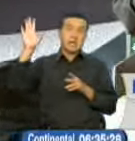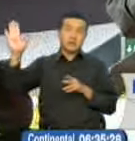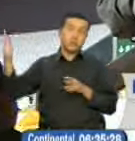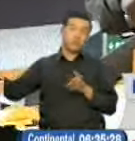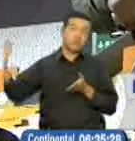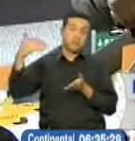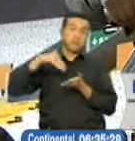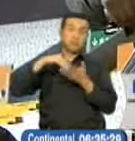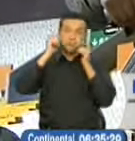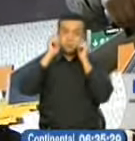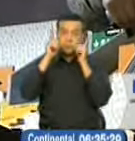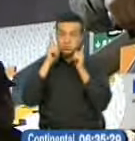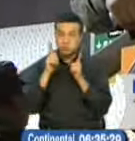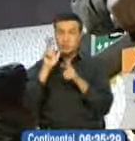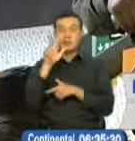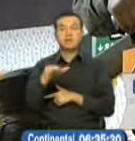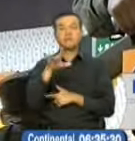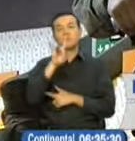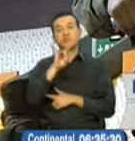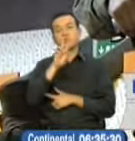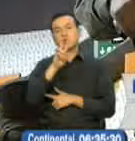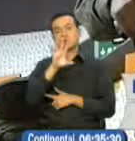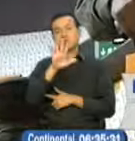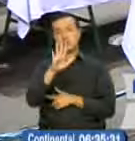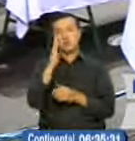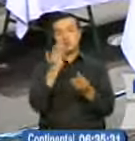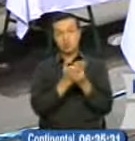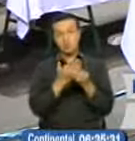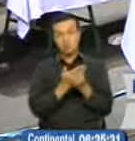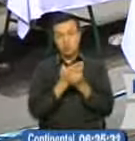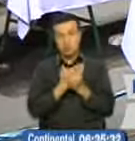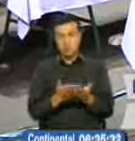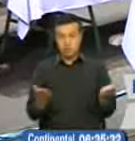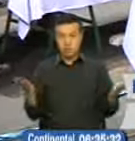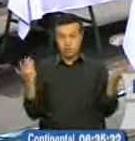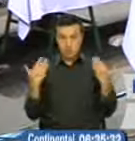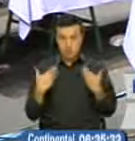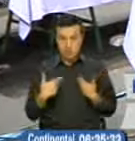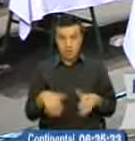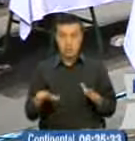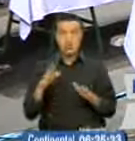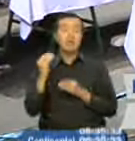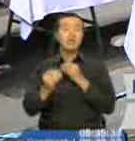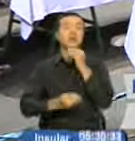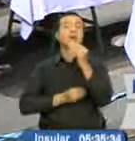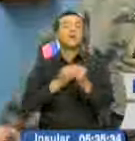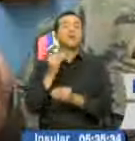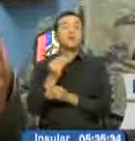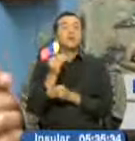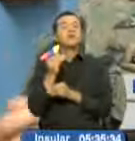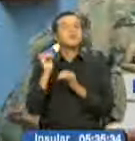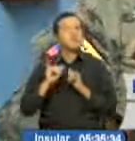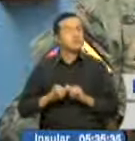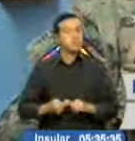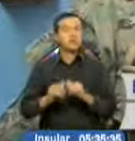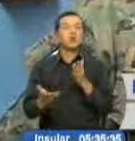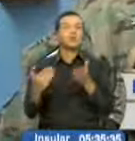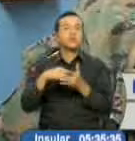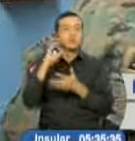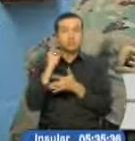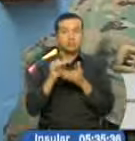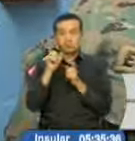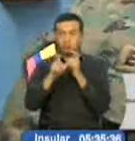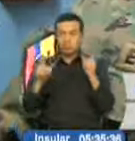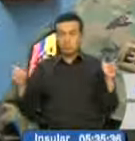ellos custodian las 3.865 actas y durante ese día también acompañarán el recuento. Dando seguridad al